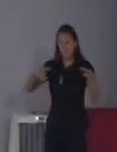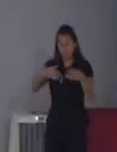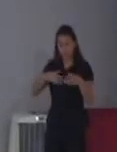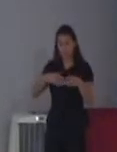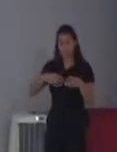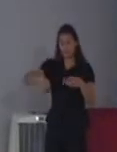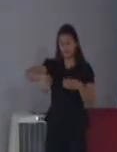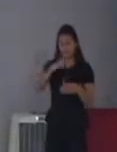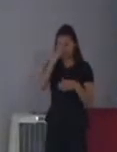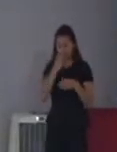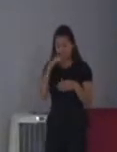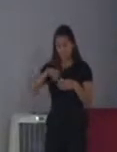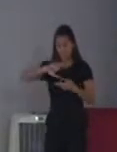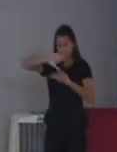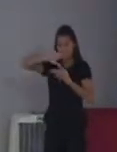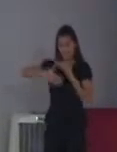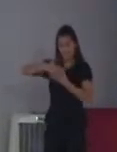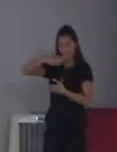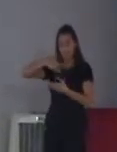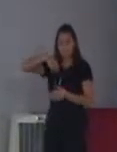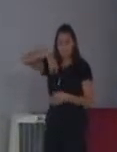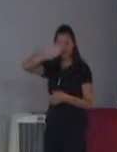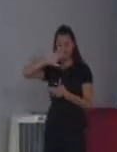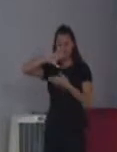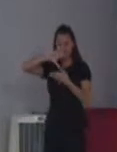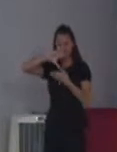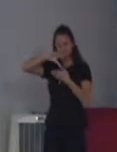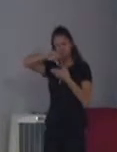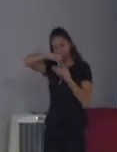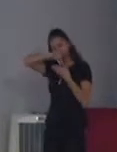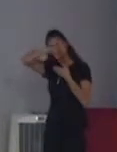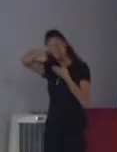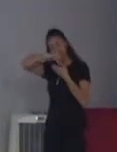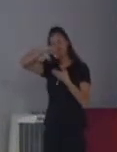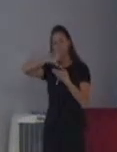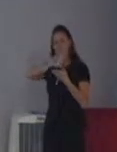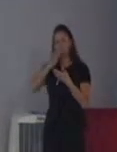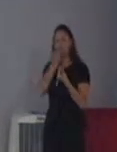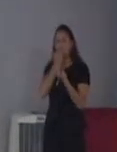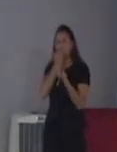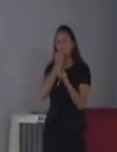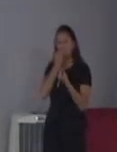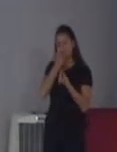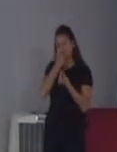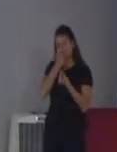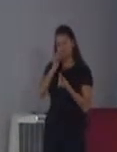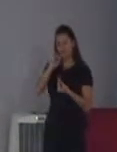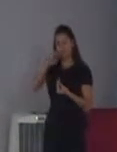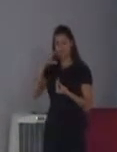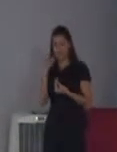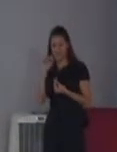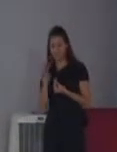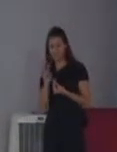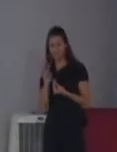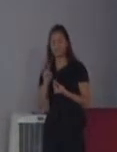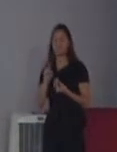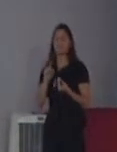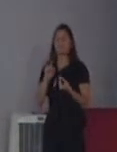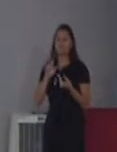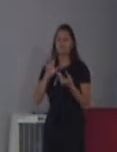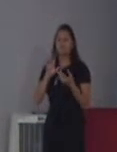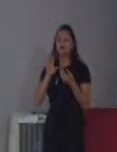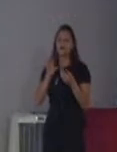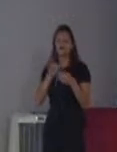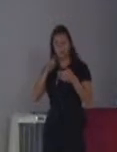discapacidad visual en América, sobre todo en lo que era el Imperio Incaico o lo que era el territorio del Inca, del Pachacútic, todo lo que